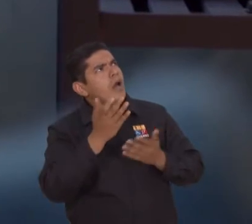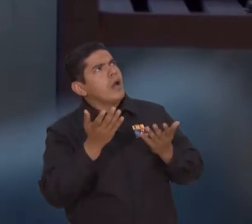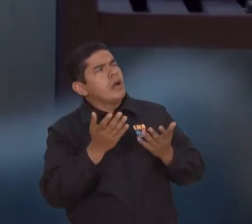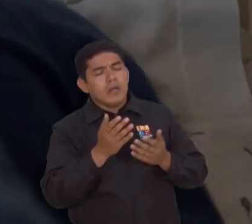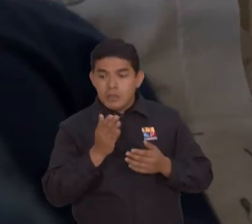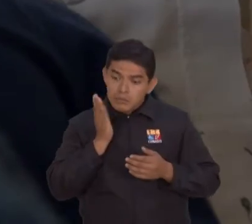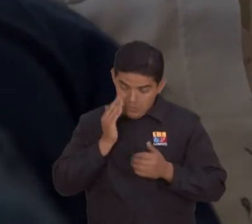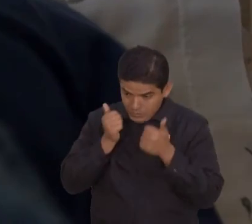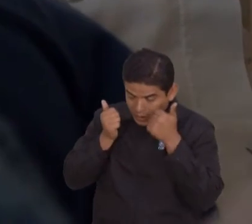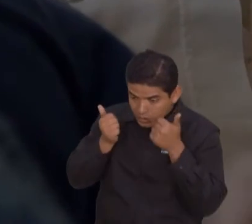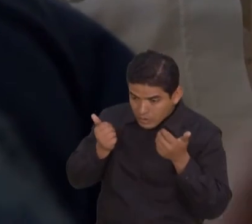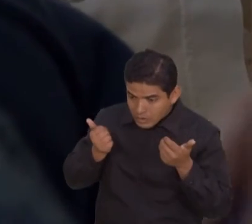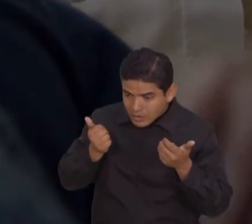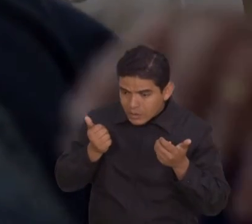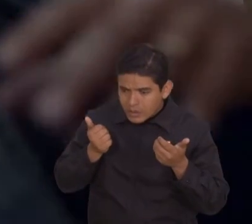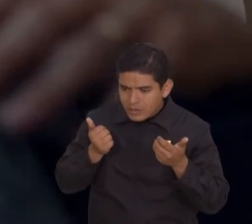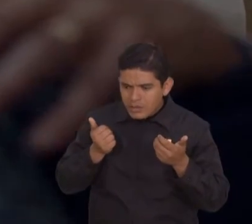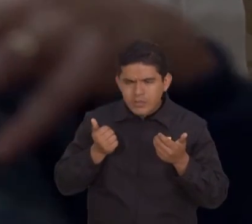Mamá, ¿está bien?